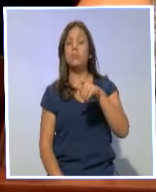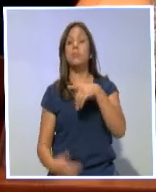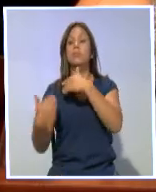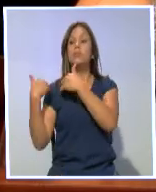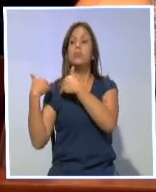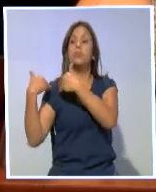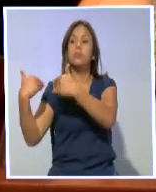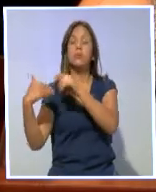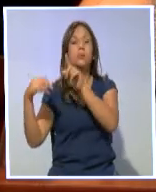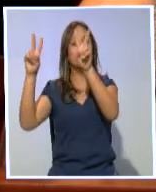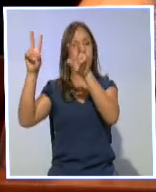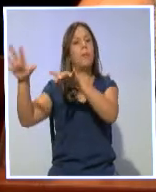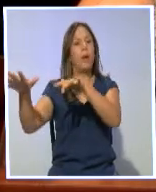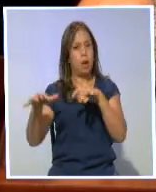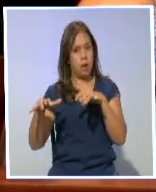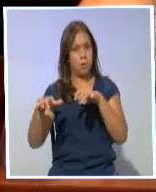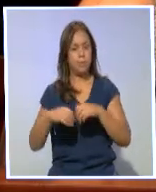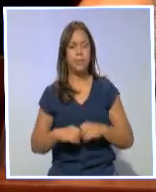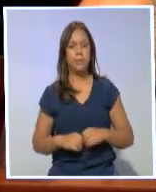también al sector agrícola.